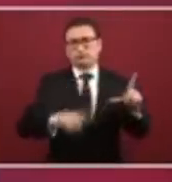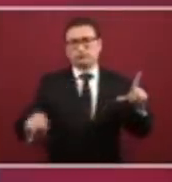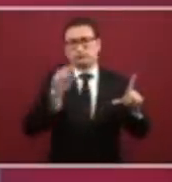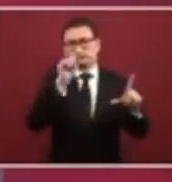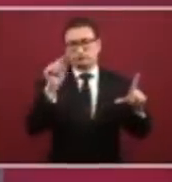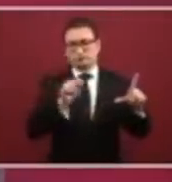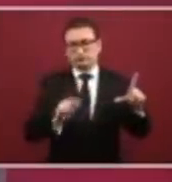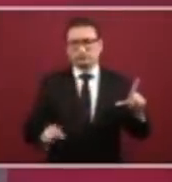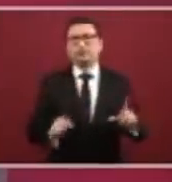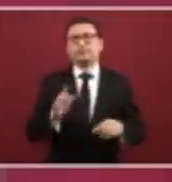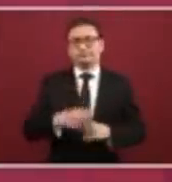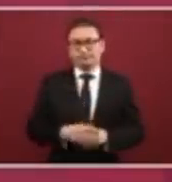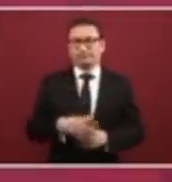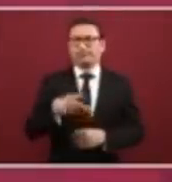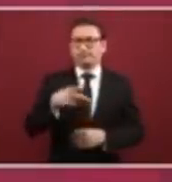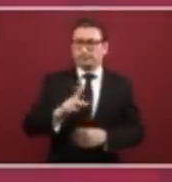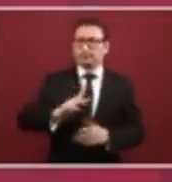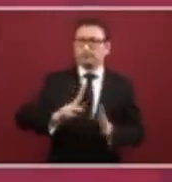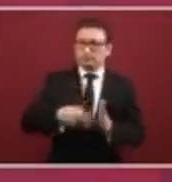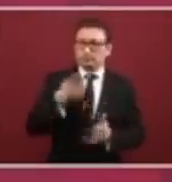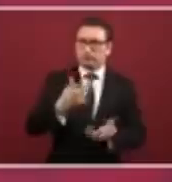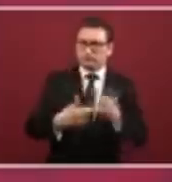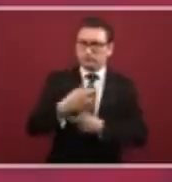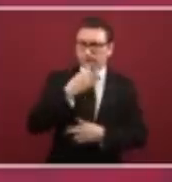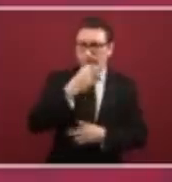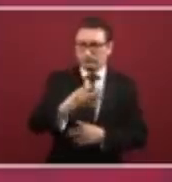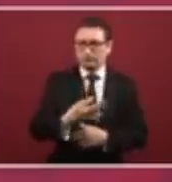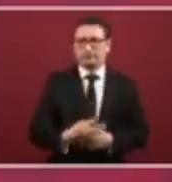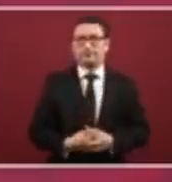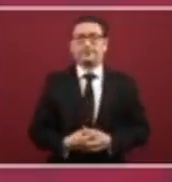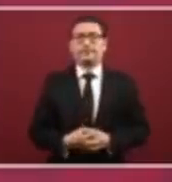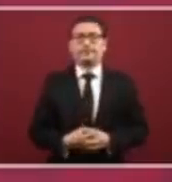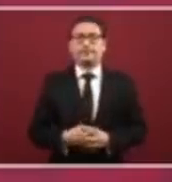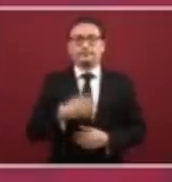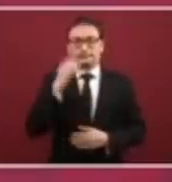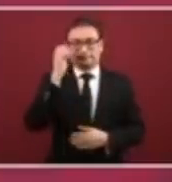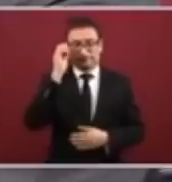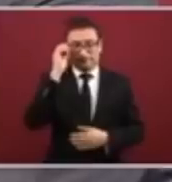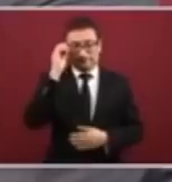Pero miren, volvemos a lo mismo. ¿Qué pasa